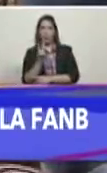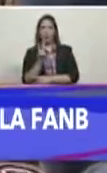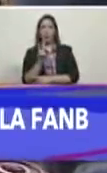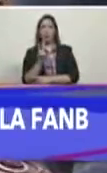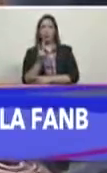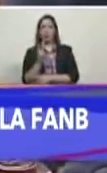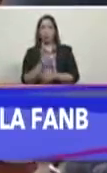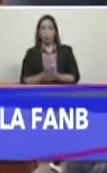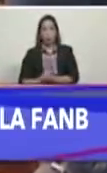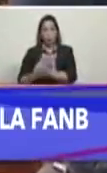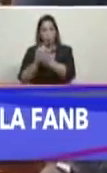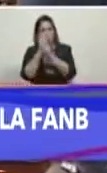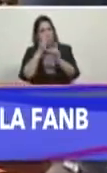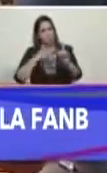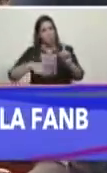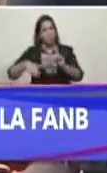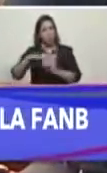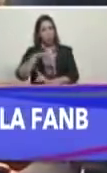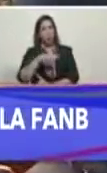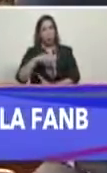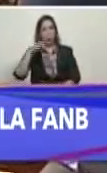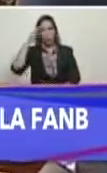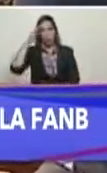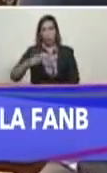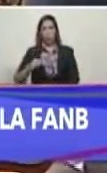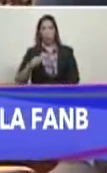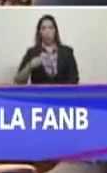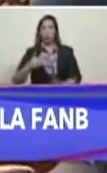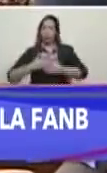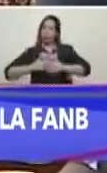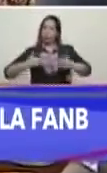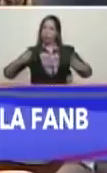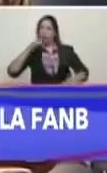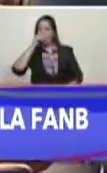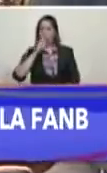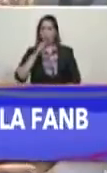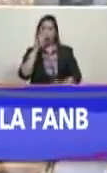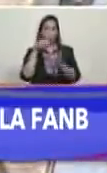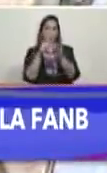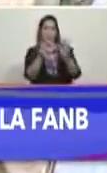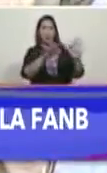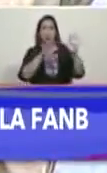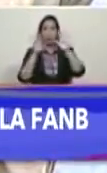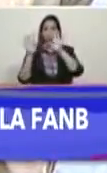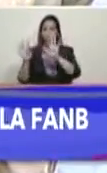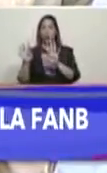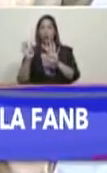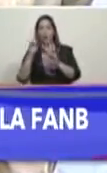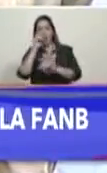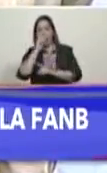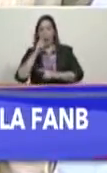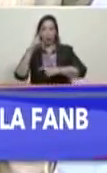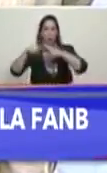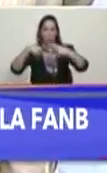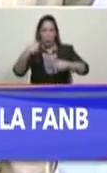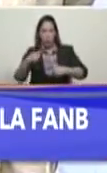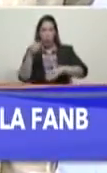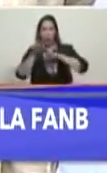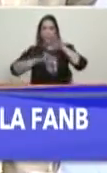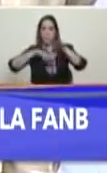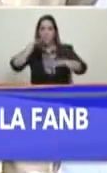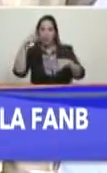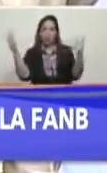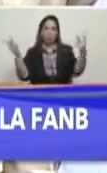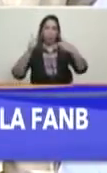cívico-militar garanticemos que el año 2019 sea un año de avance, de